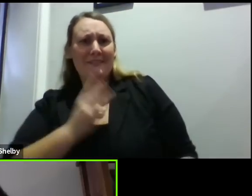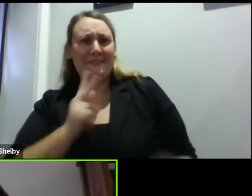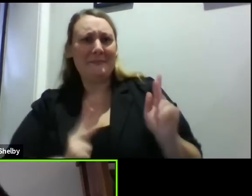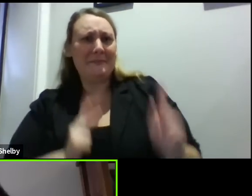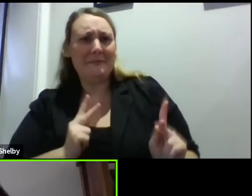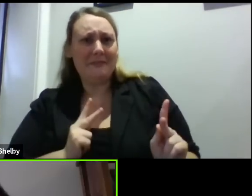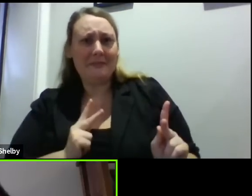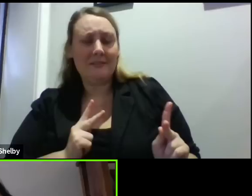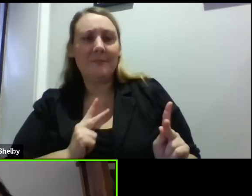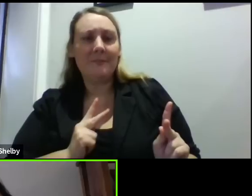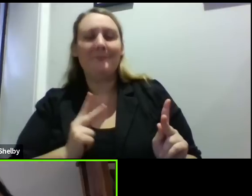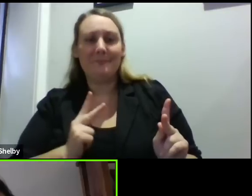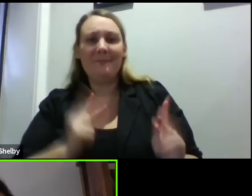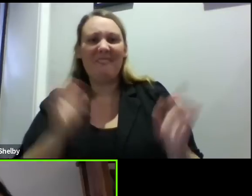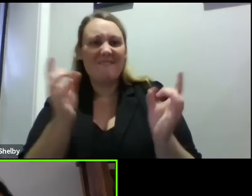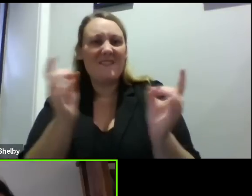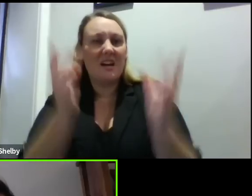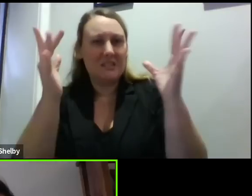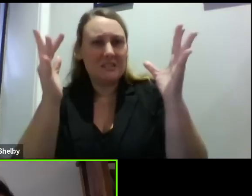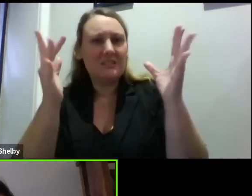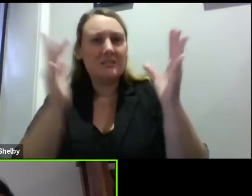experience in a place like Mexico.